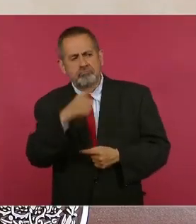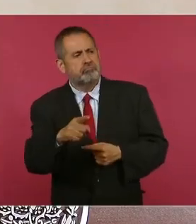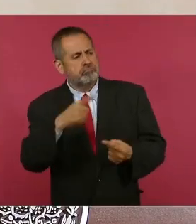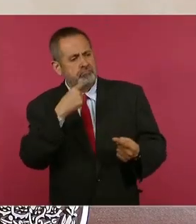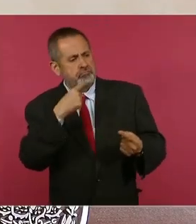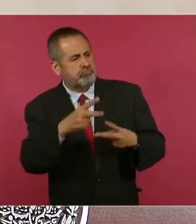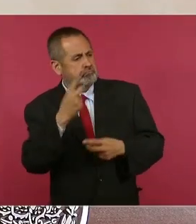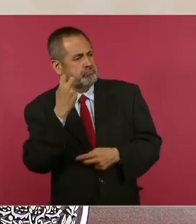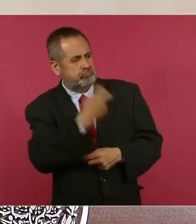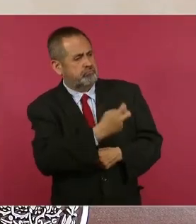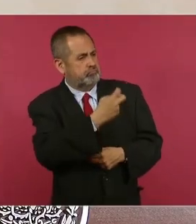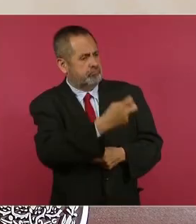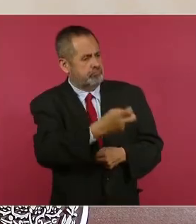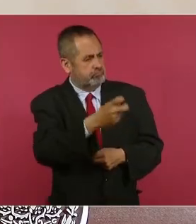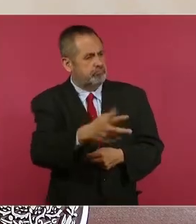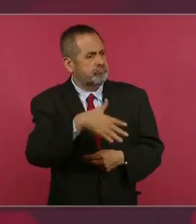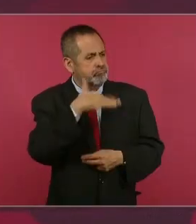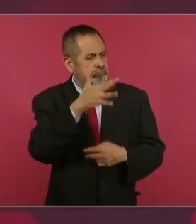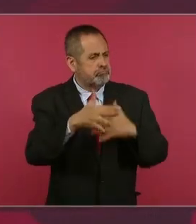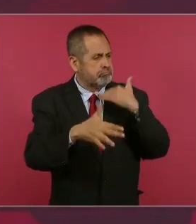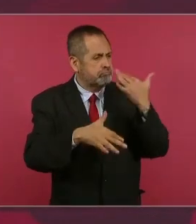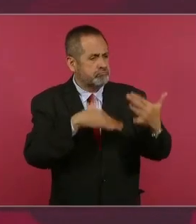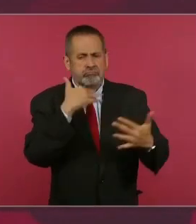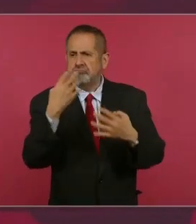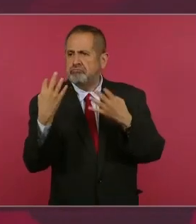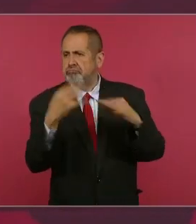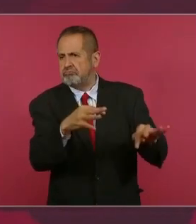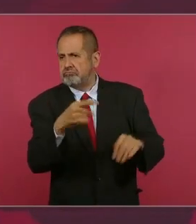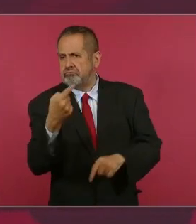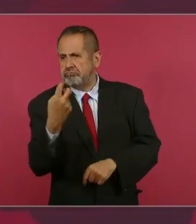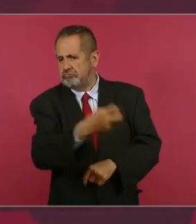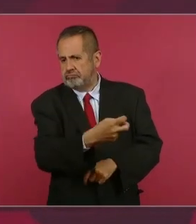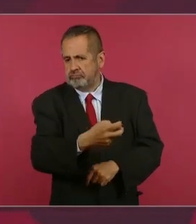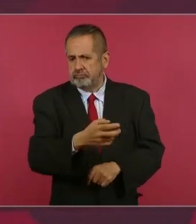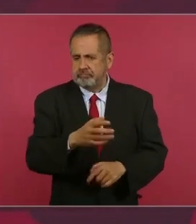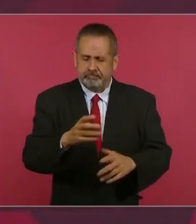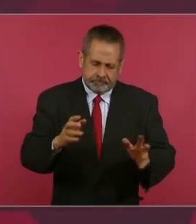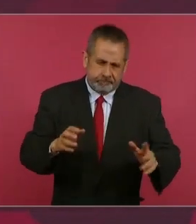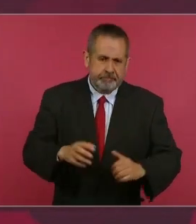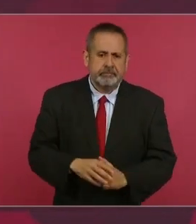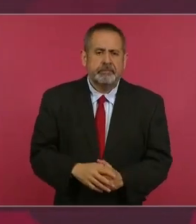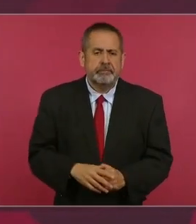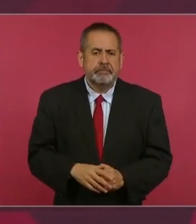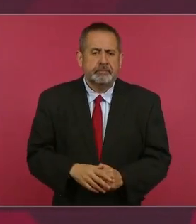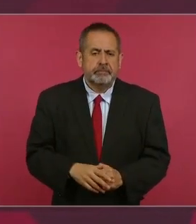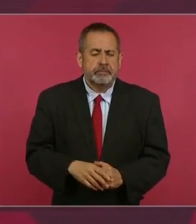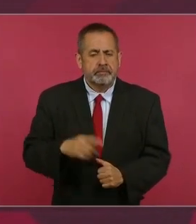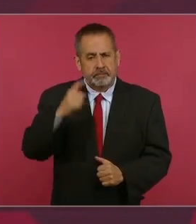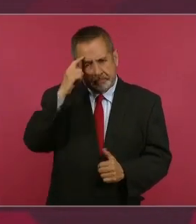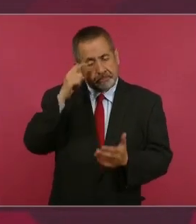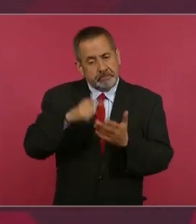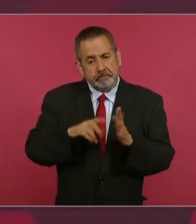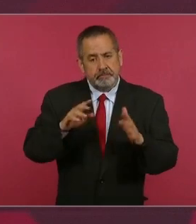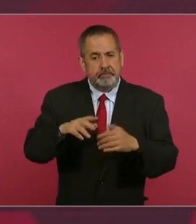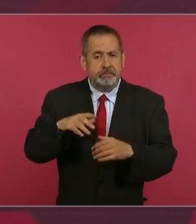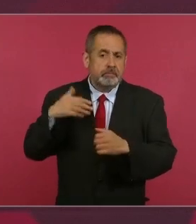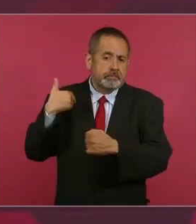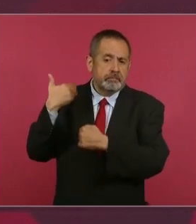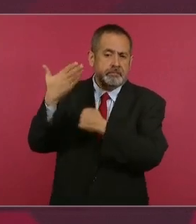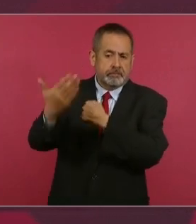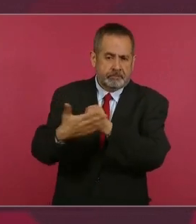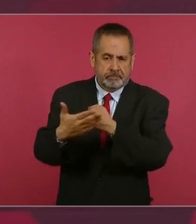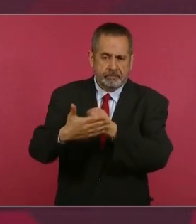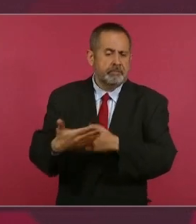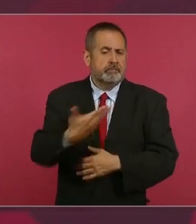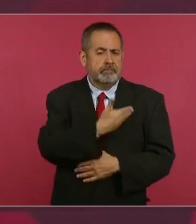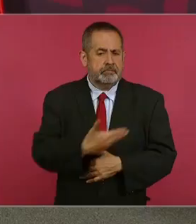de corrupción y yo creo que el próximo gobierno